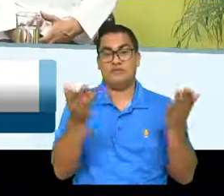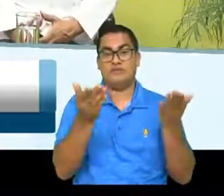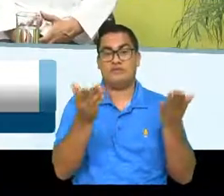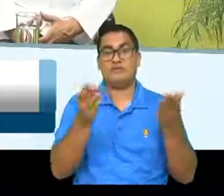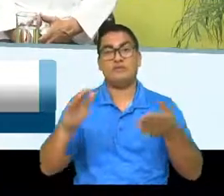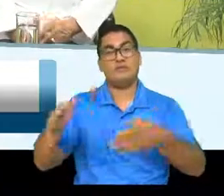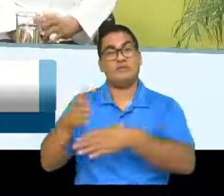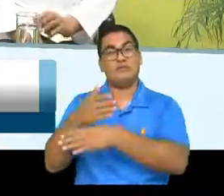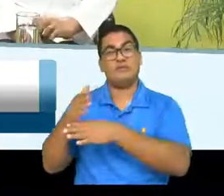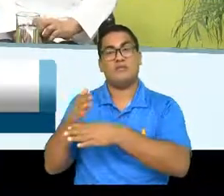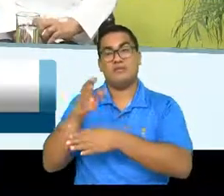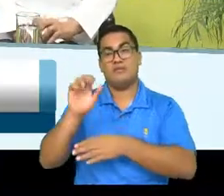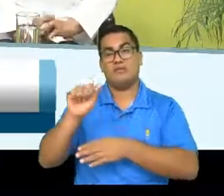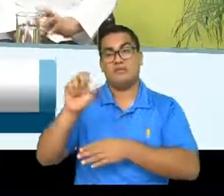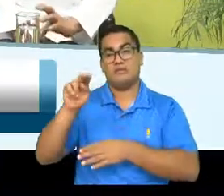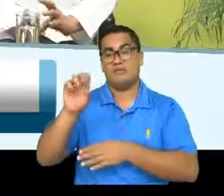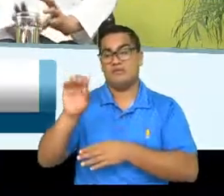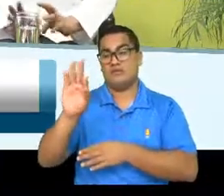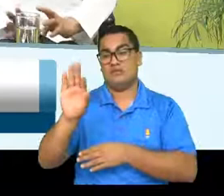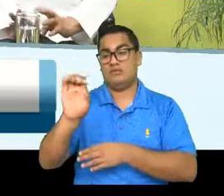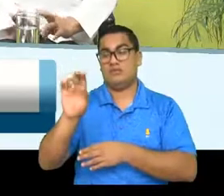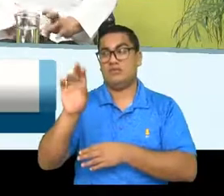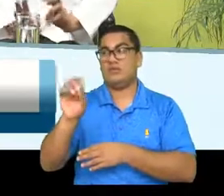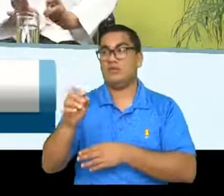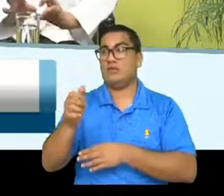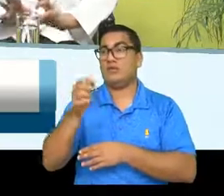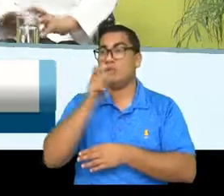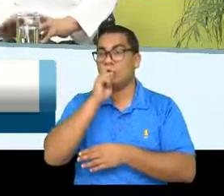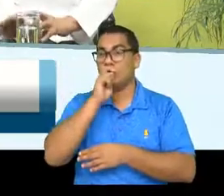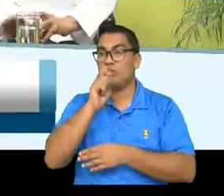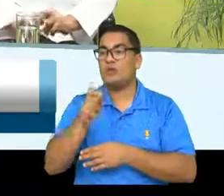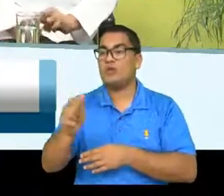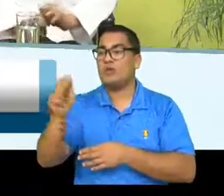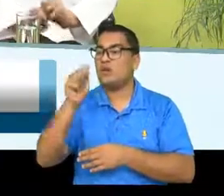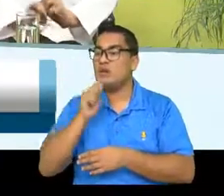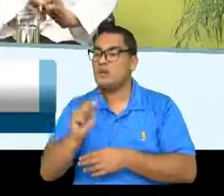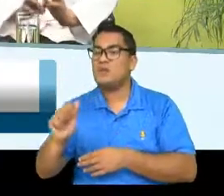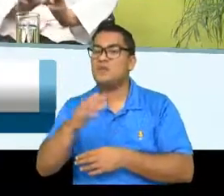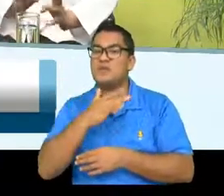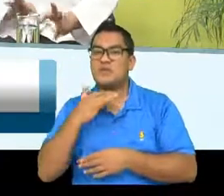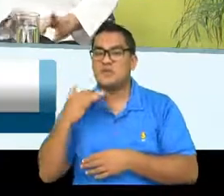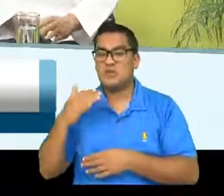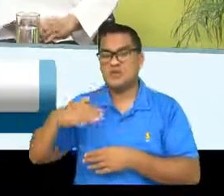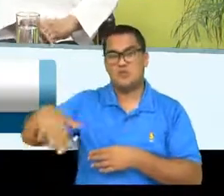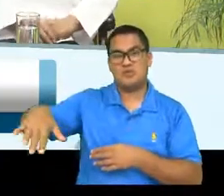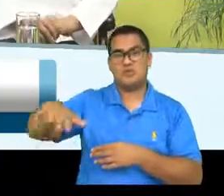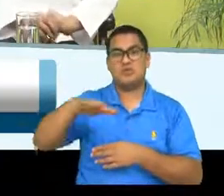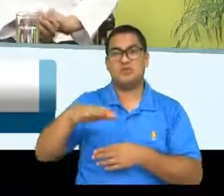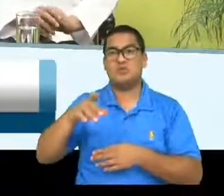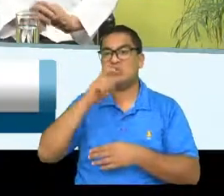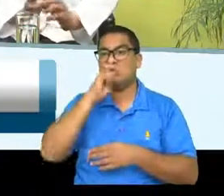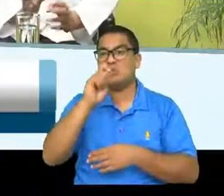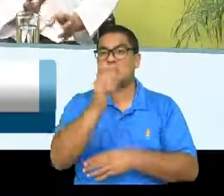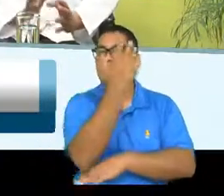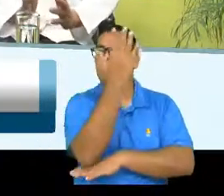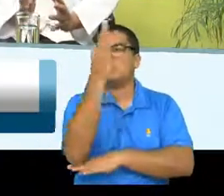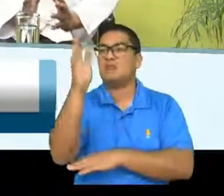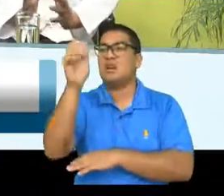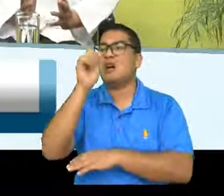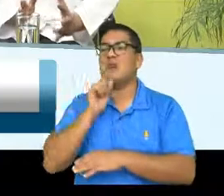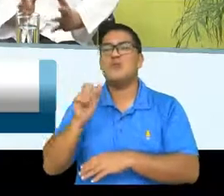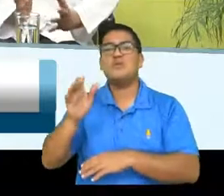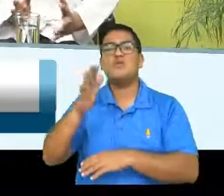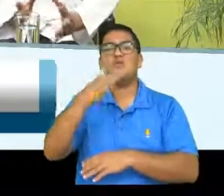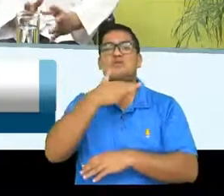del Anófele, que le gusta lo sucio, le gusta la charca, le gusta los pantanos, le gusta donde